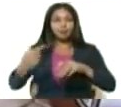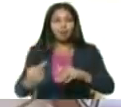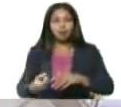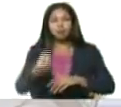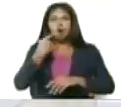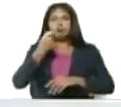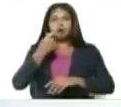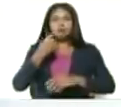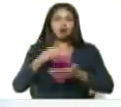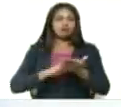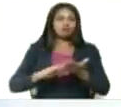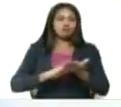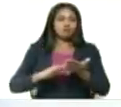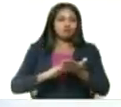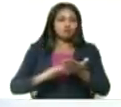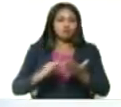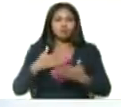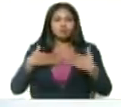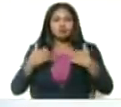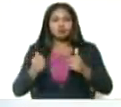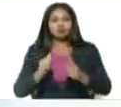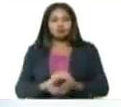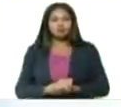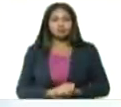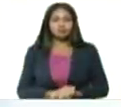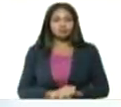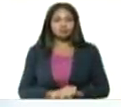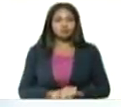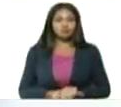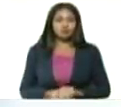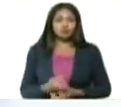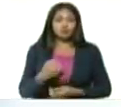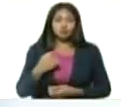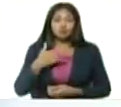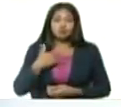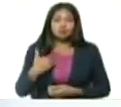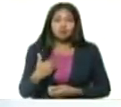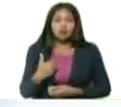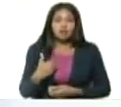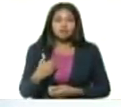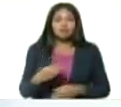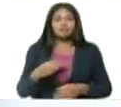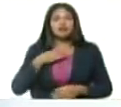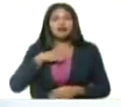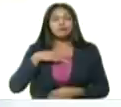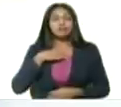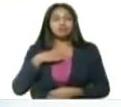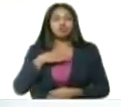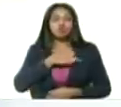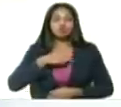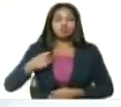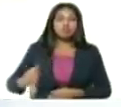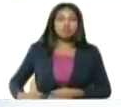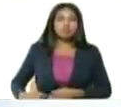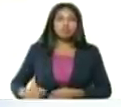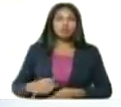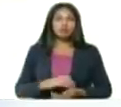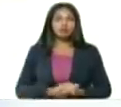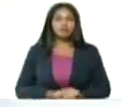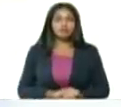de recuperación. Yo quisiera que el jefe de la misión china, el director del hospital de la provincia en